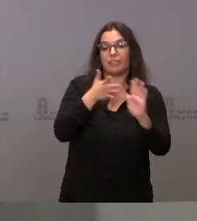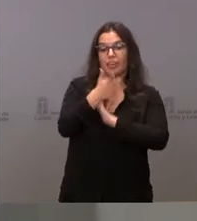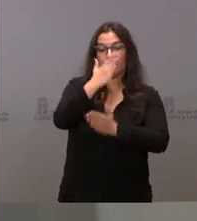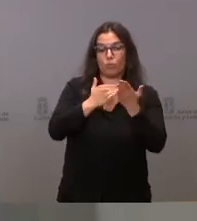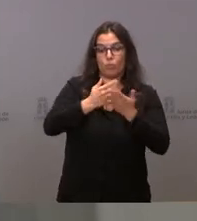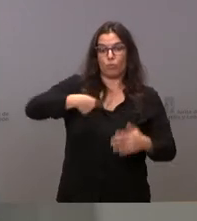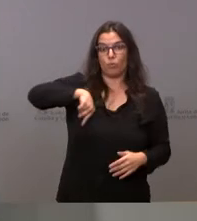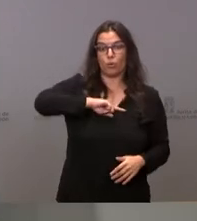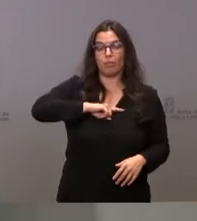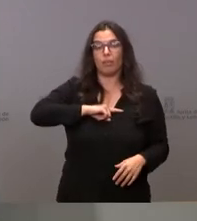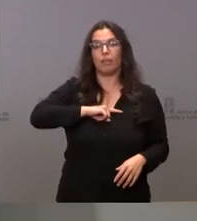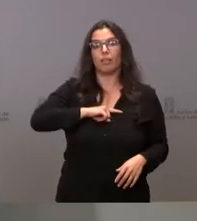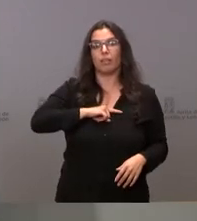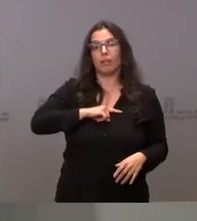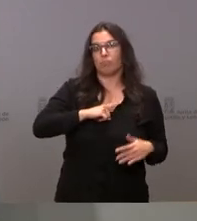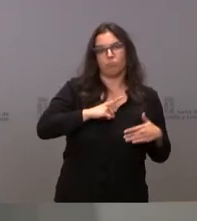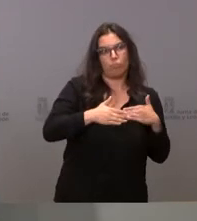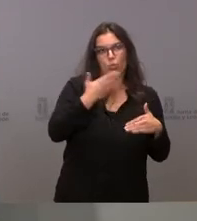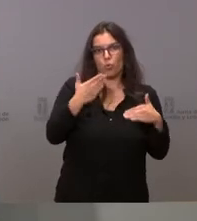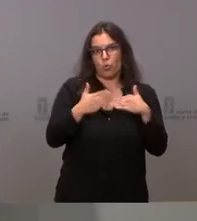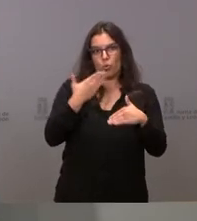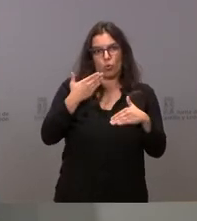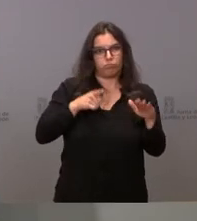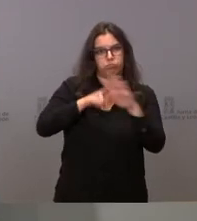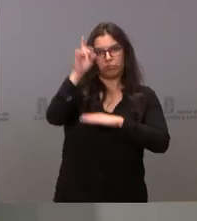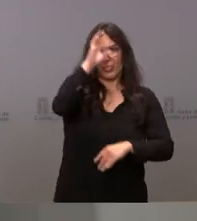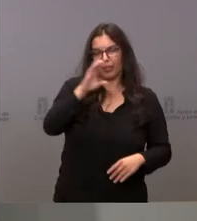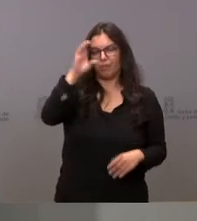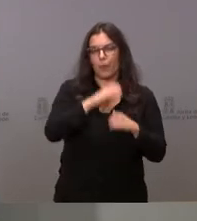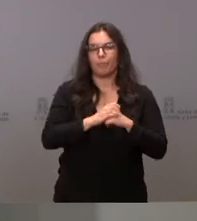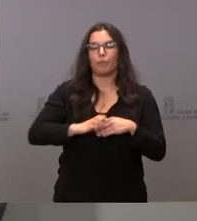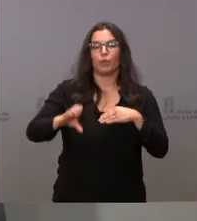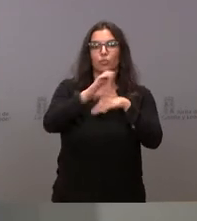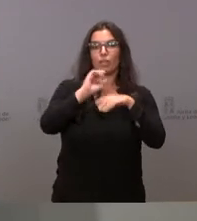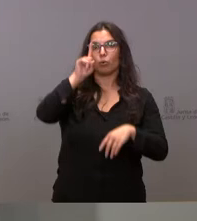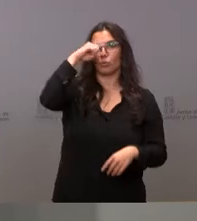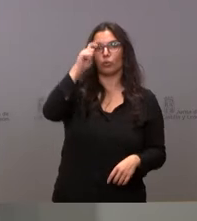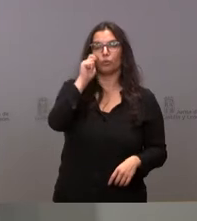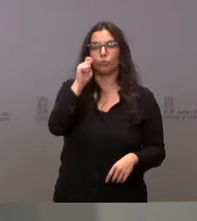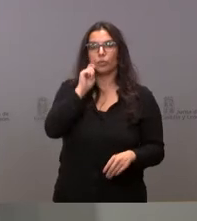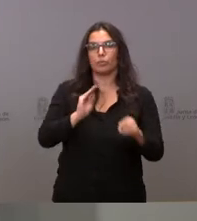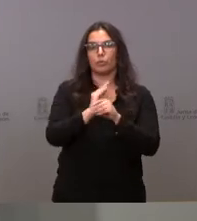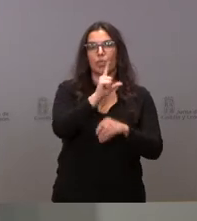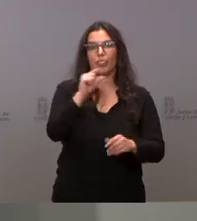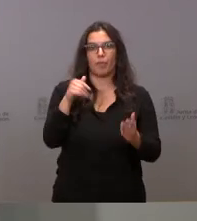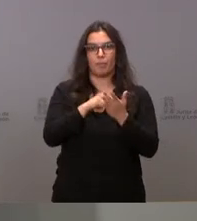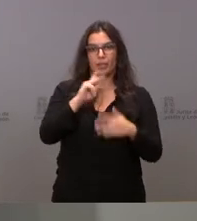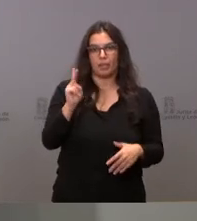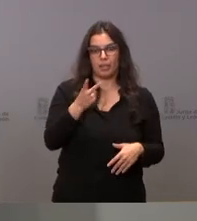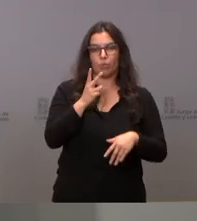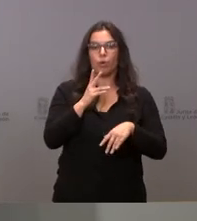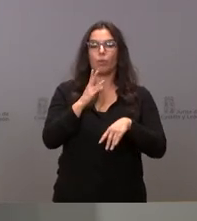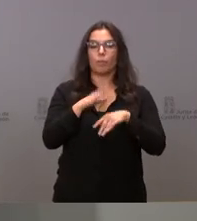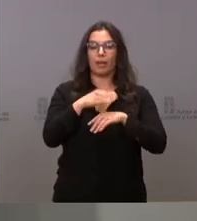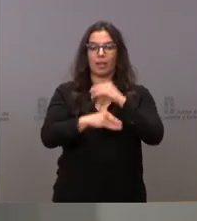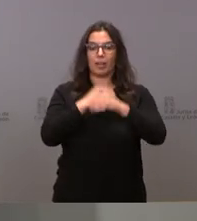comunidad en la vanguardia científica. La Consejería de Cultura y Turismo destina 100.000 euros para actuaciones en